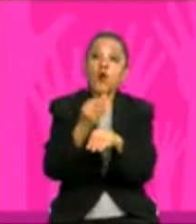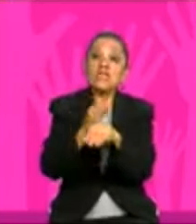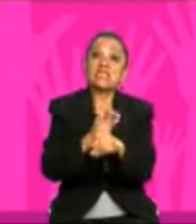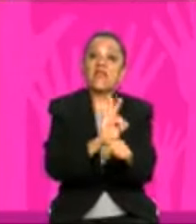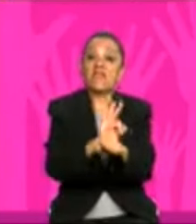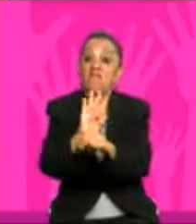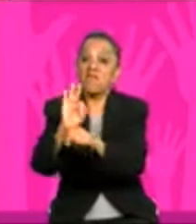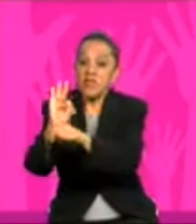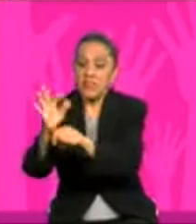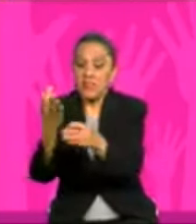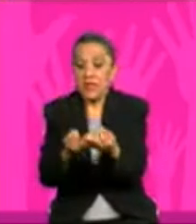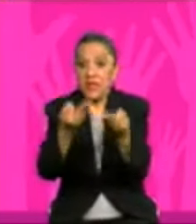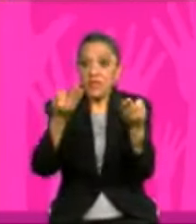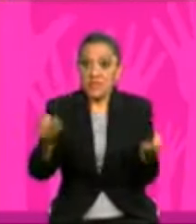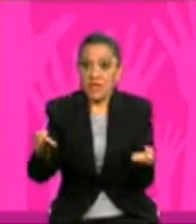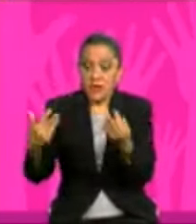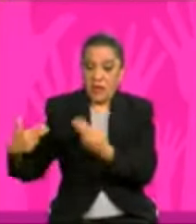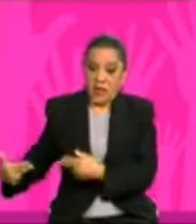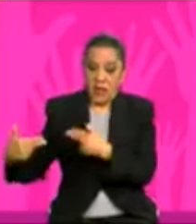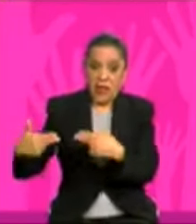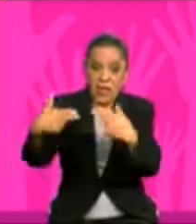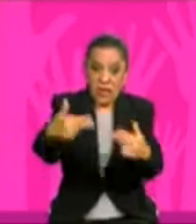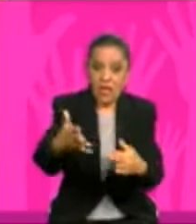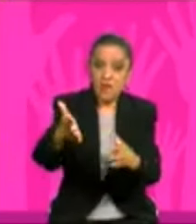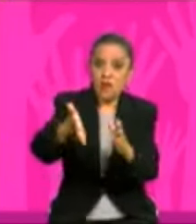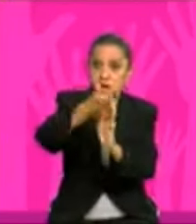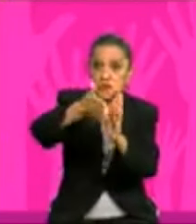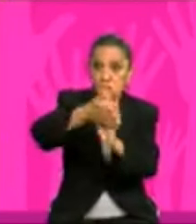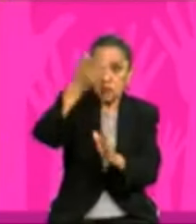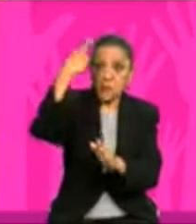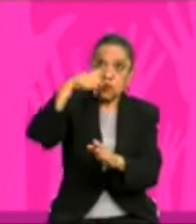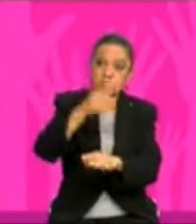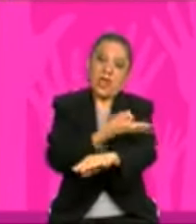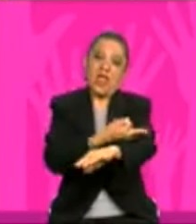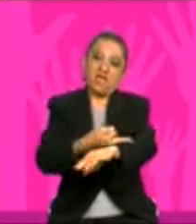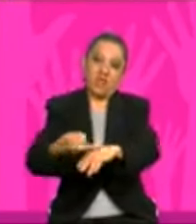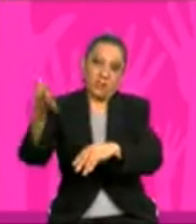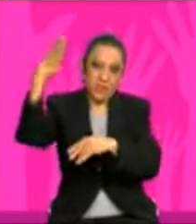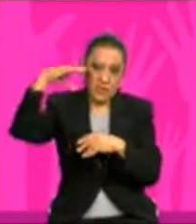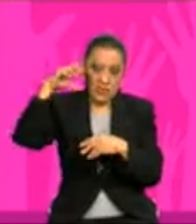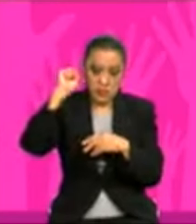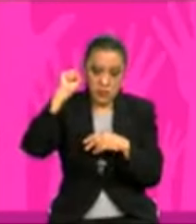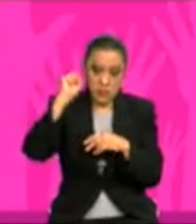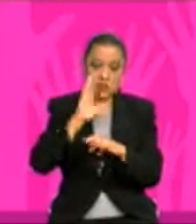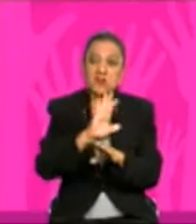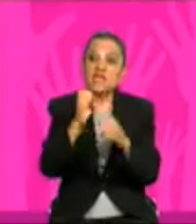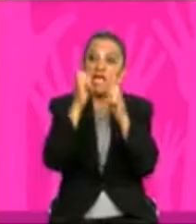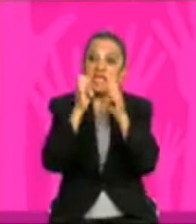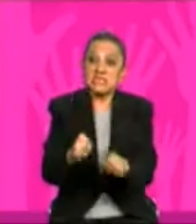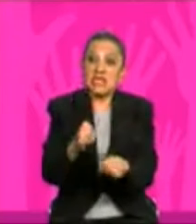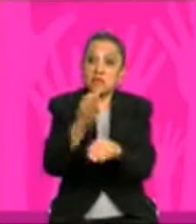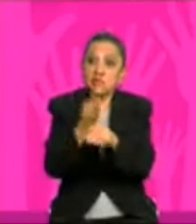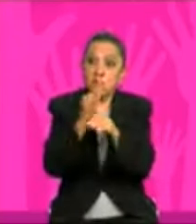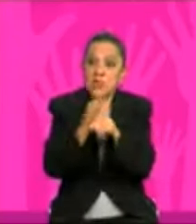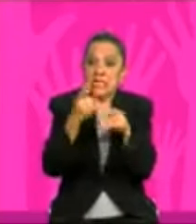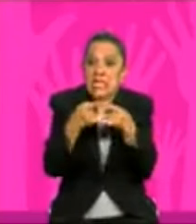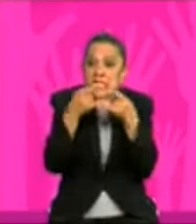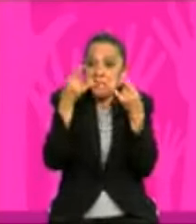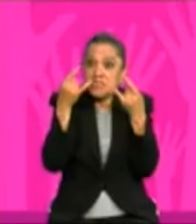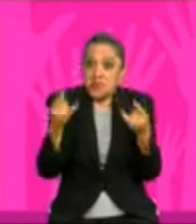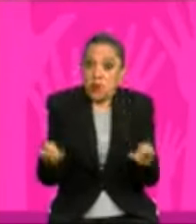nuestra tierra y el legado que estamos construyendo para nuestras familias morelenses. Estamos en un momento histórico en